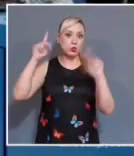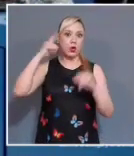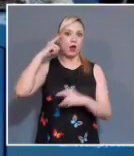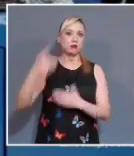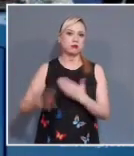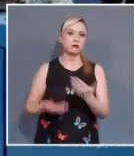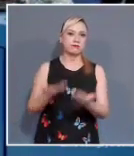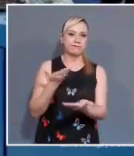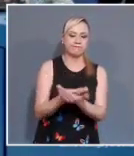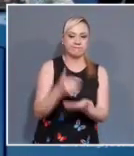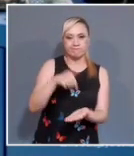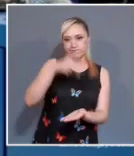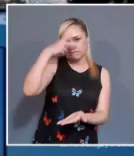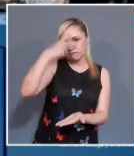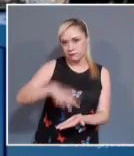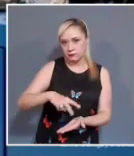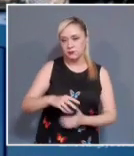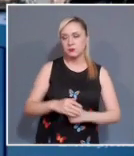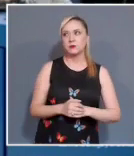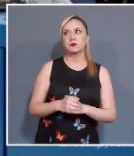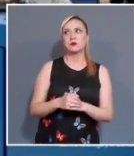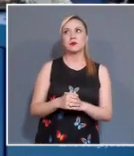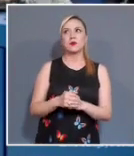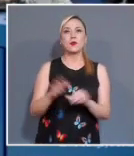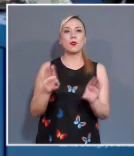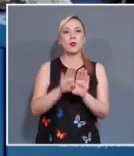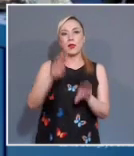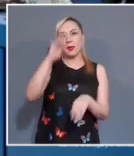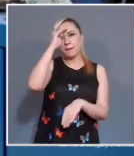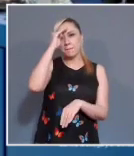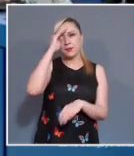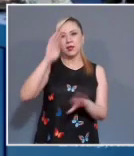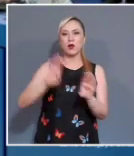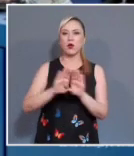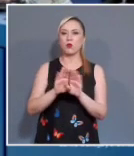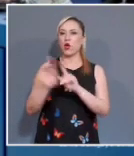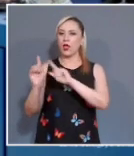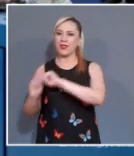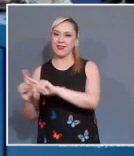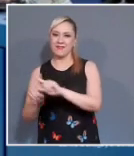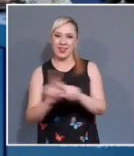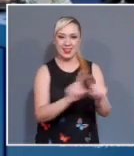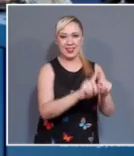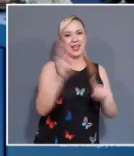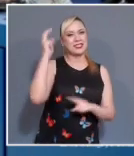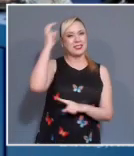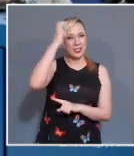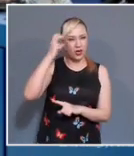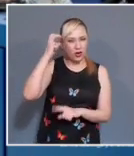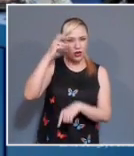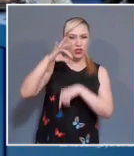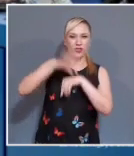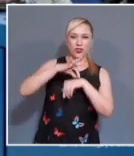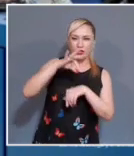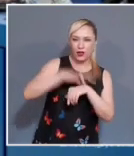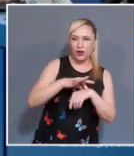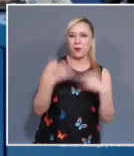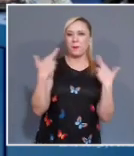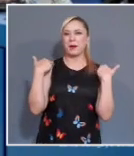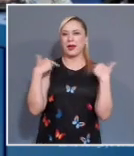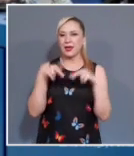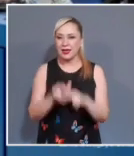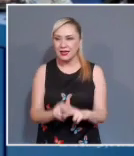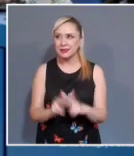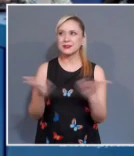En cuanto no solamente la interdisciplinariedad y la transversalidad que muchas veces hemos hablado, sino también